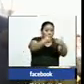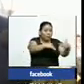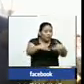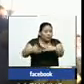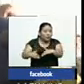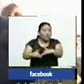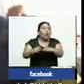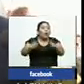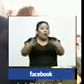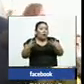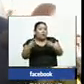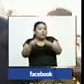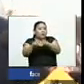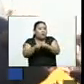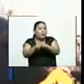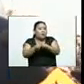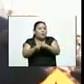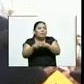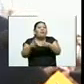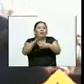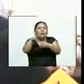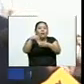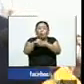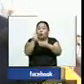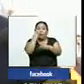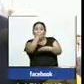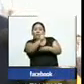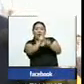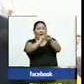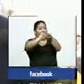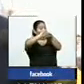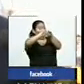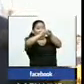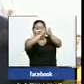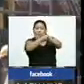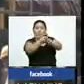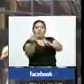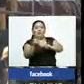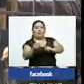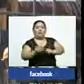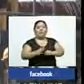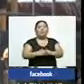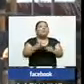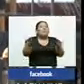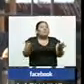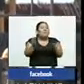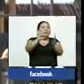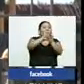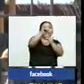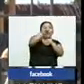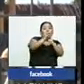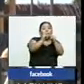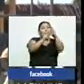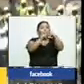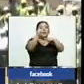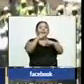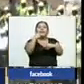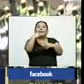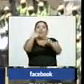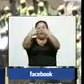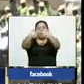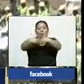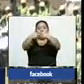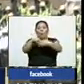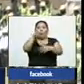con la sociedad, no vamos a empezar a ver cambios radicales que necesitamos. El proyecto es desarrollado por Urbánica,